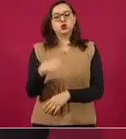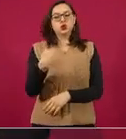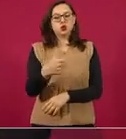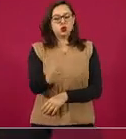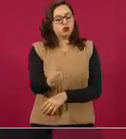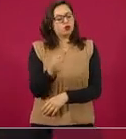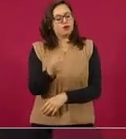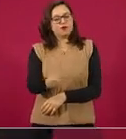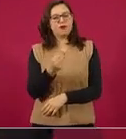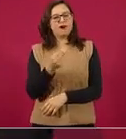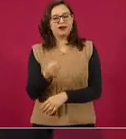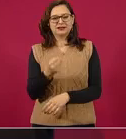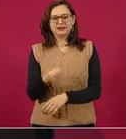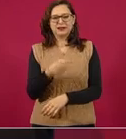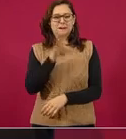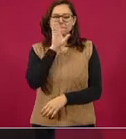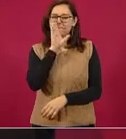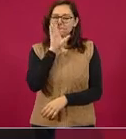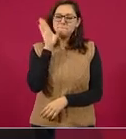nefasto,